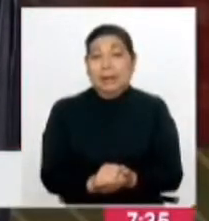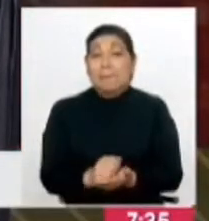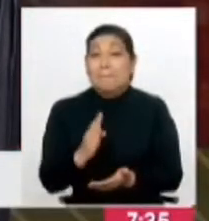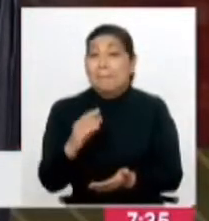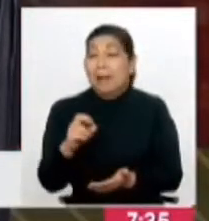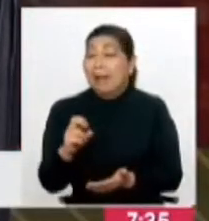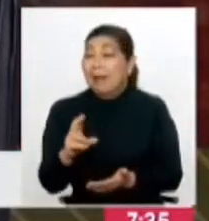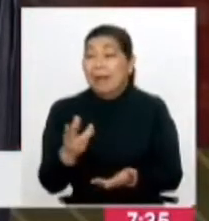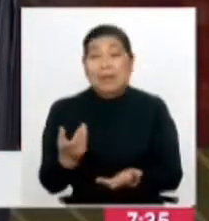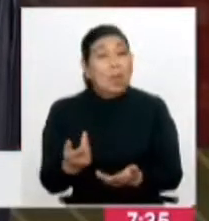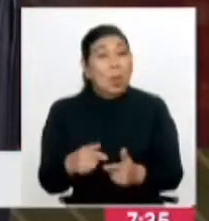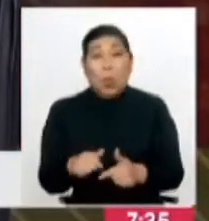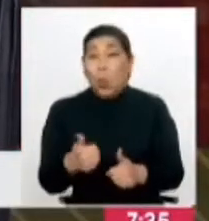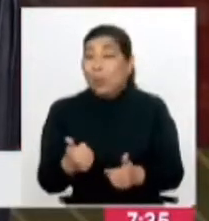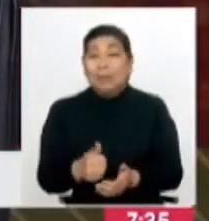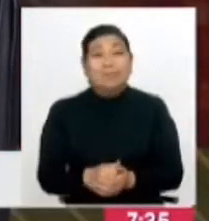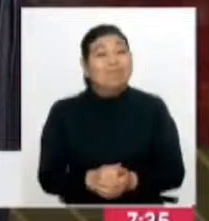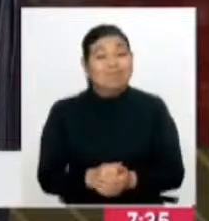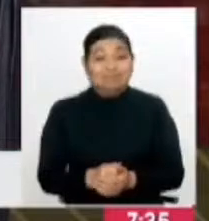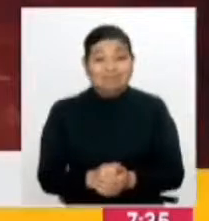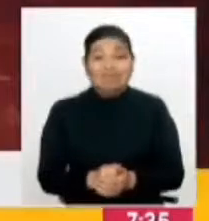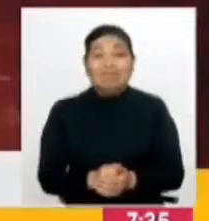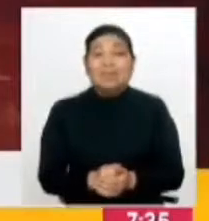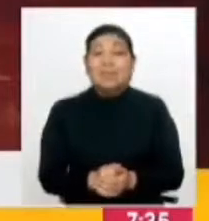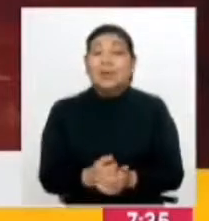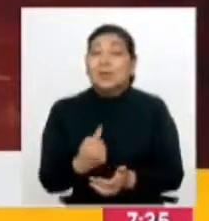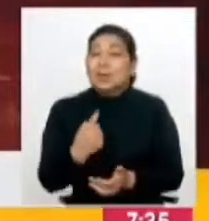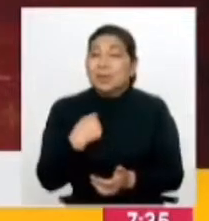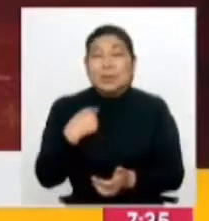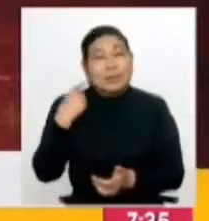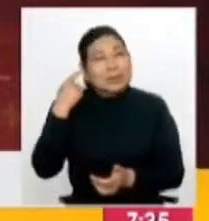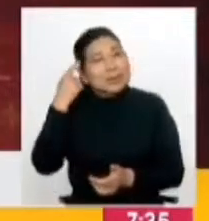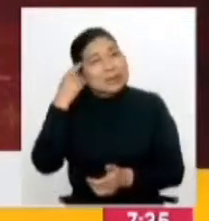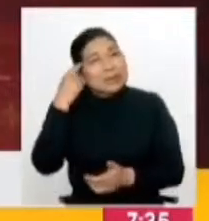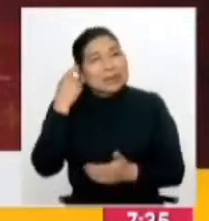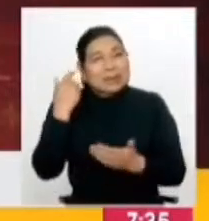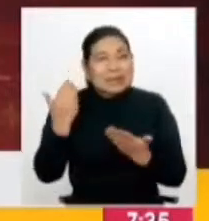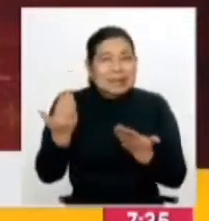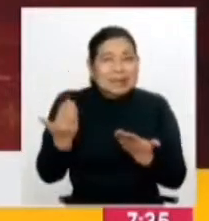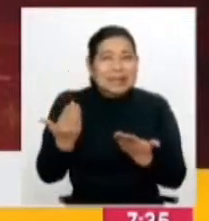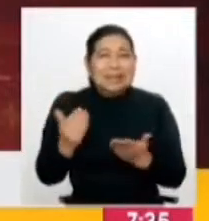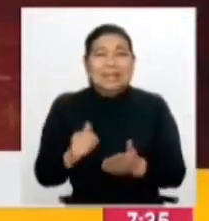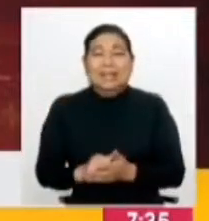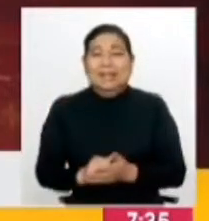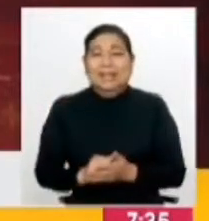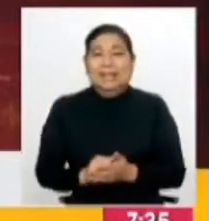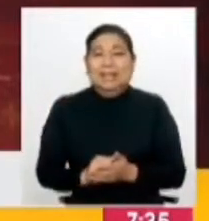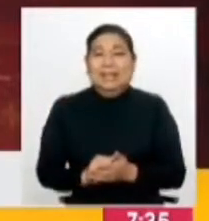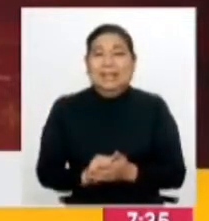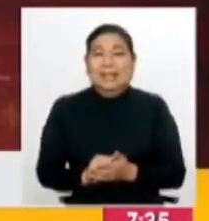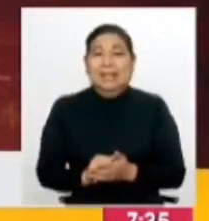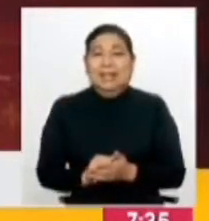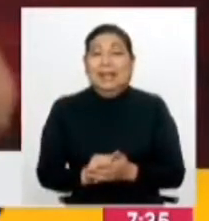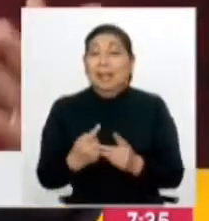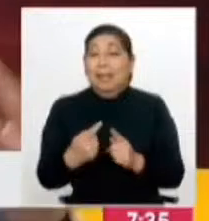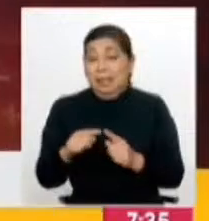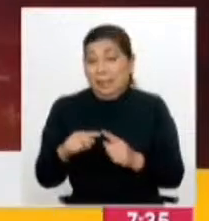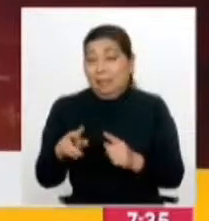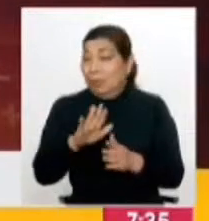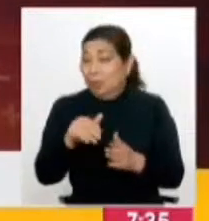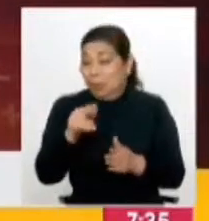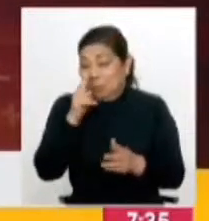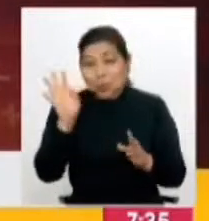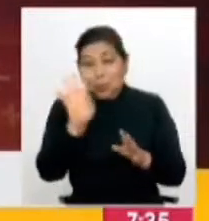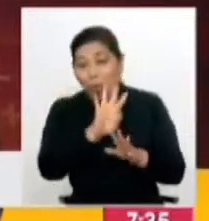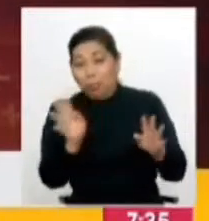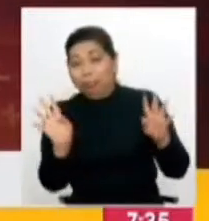Agencia única oferta bancaria. Donde no hay otra opción. No hay otra opción, ¿no? Y entonces, claro, yo también pienso un poco que estamos en el canal TV Perú, que es el canal de todos